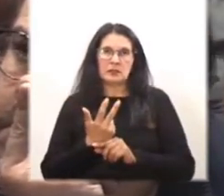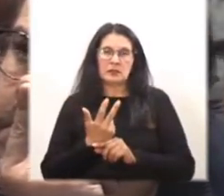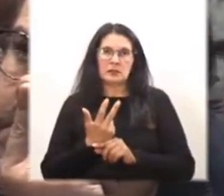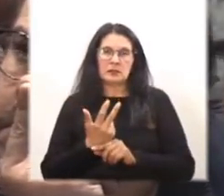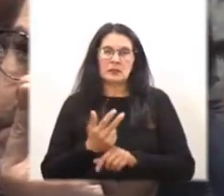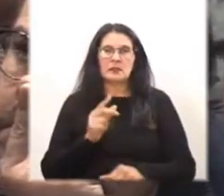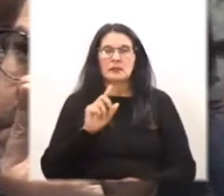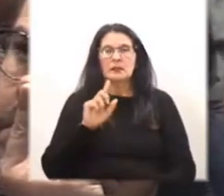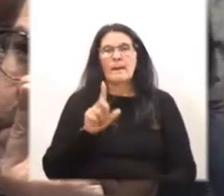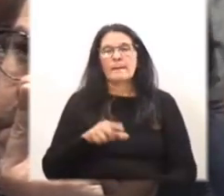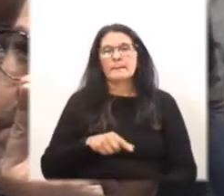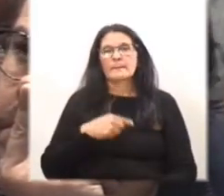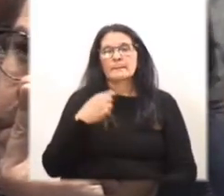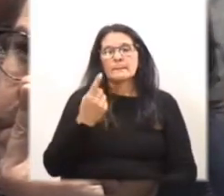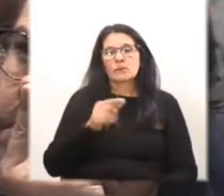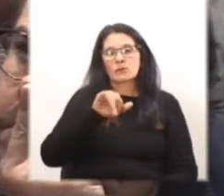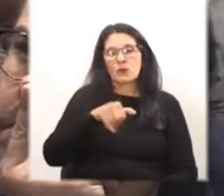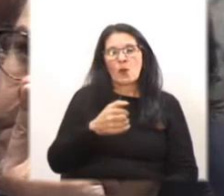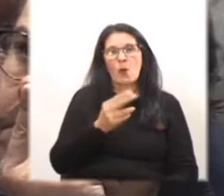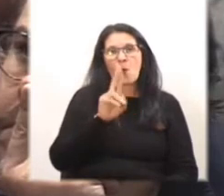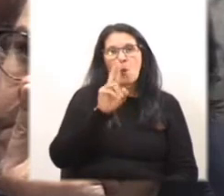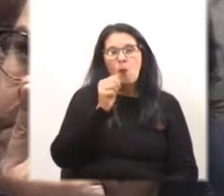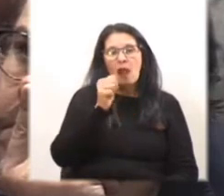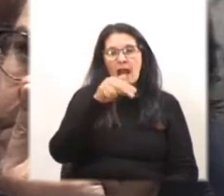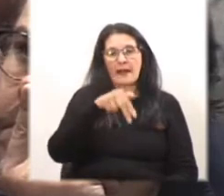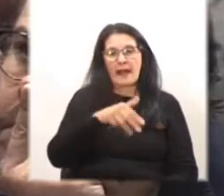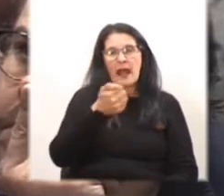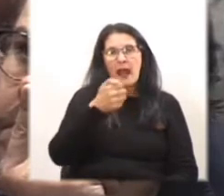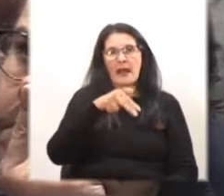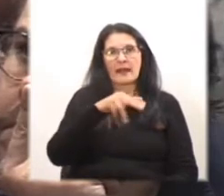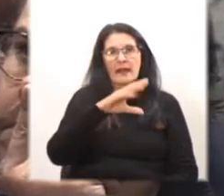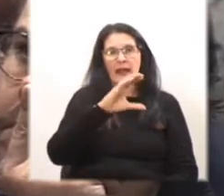Después tenemos a Juan Ignacio Urcade,